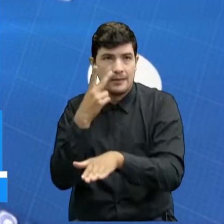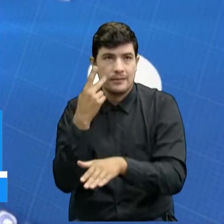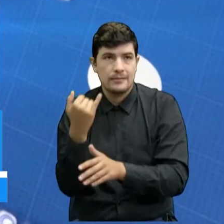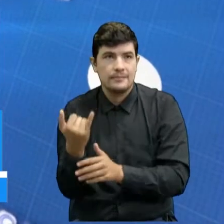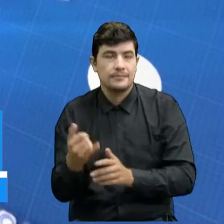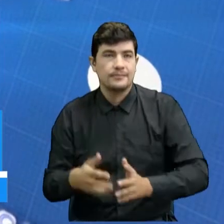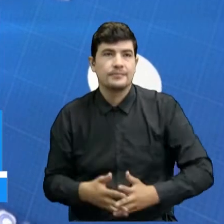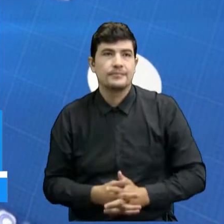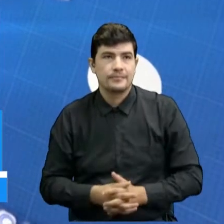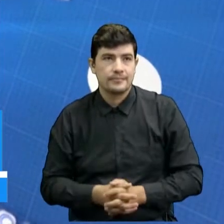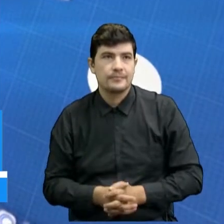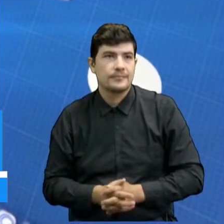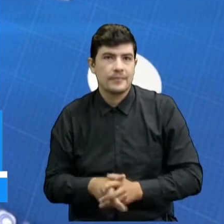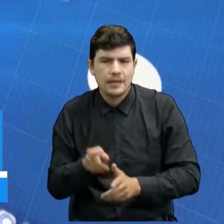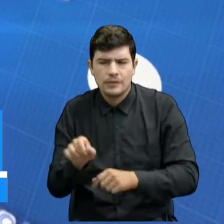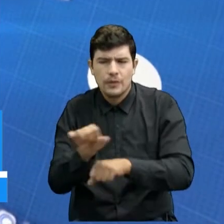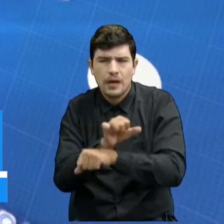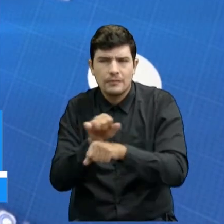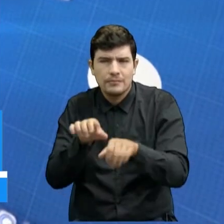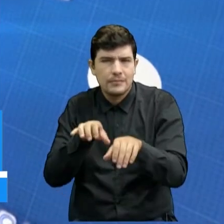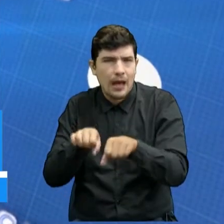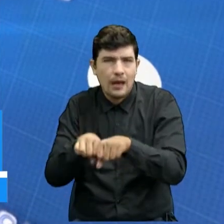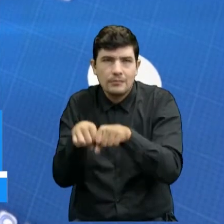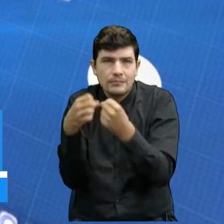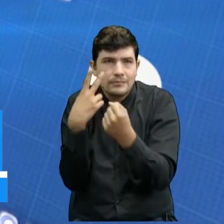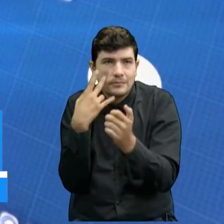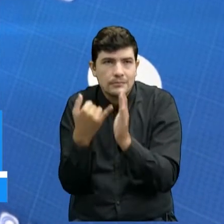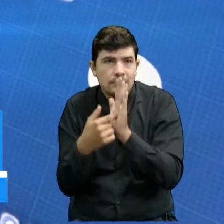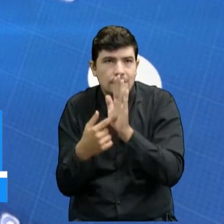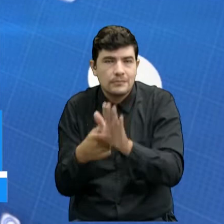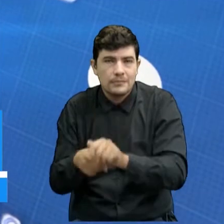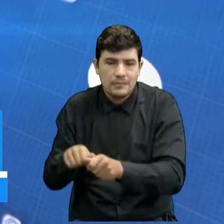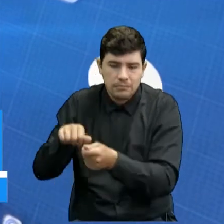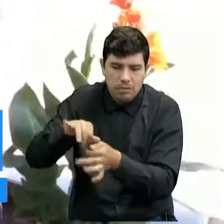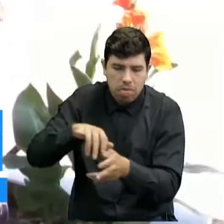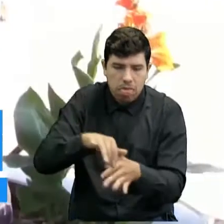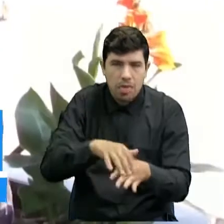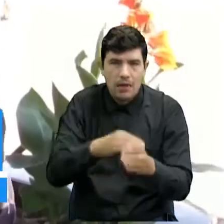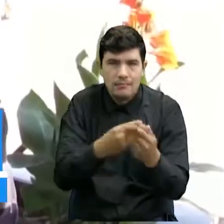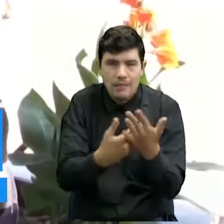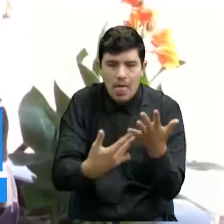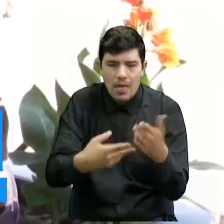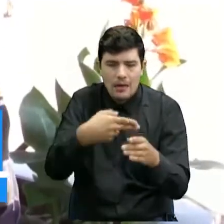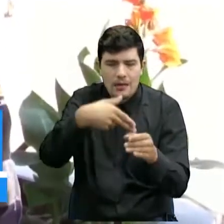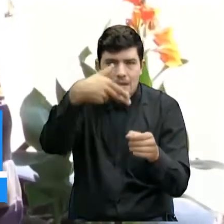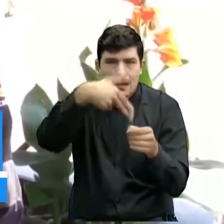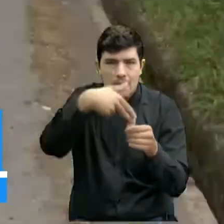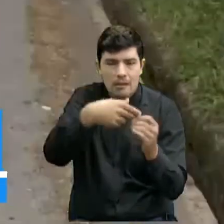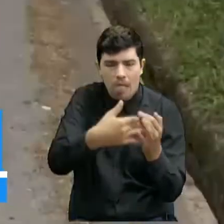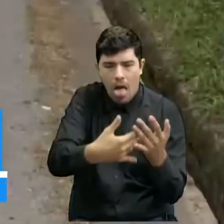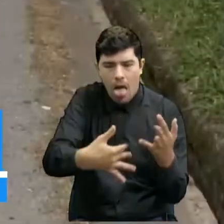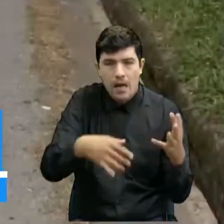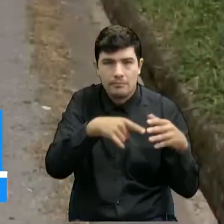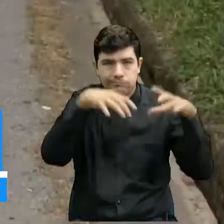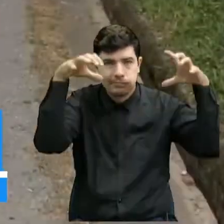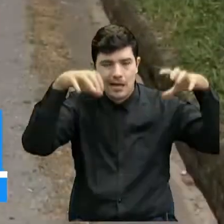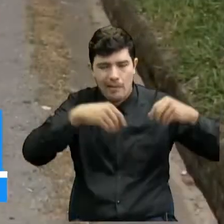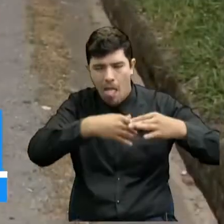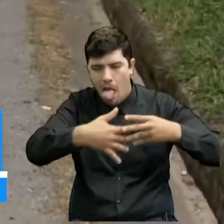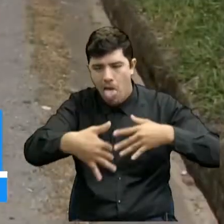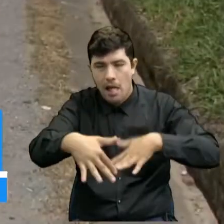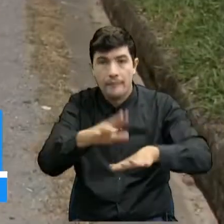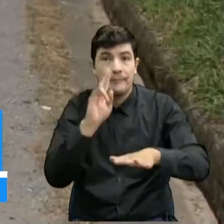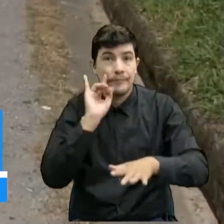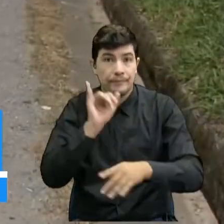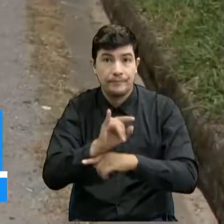tractomula, quedando el vehículo totalmente atravesado, regando líquidos, porque la vía estaba lisa, estaba lloviendo. Finalmente, digamos que